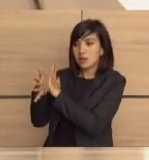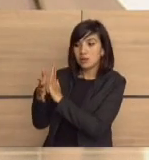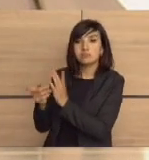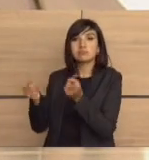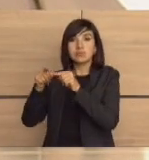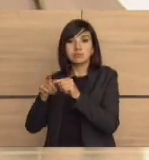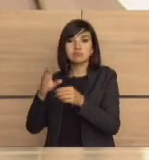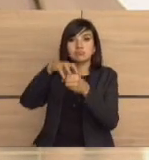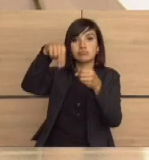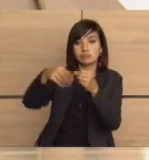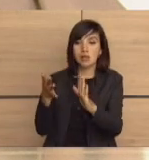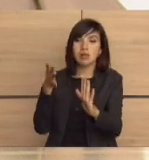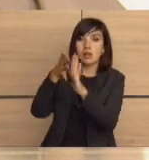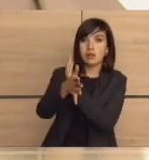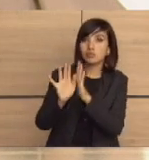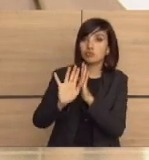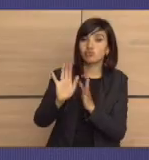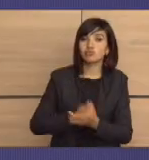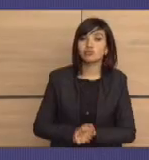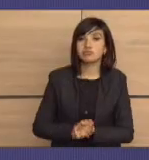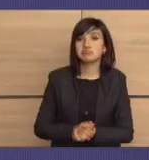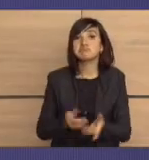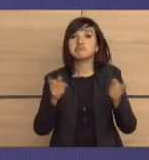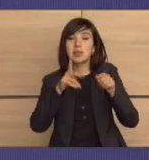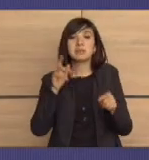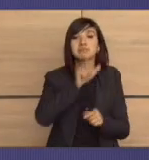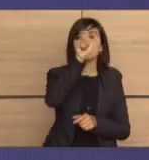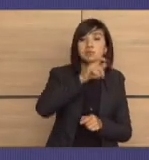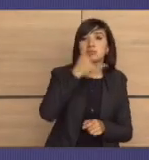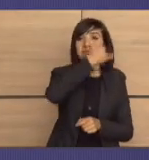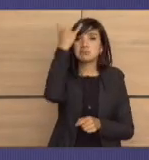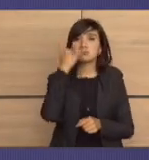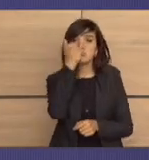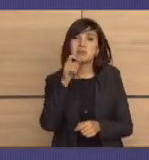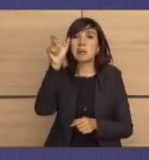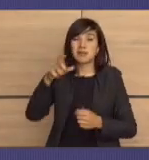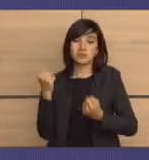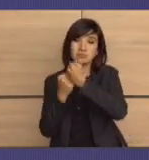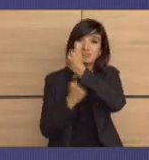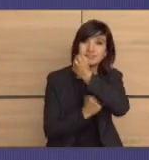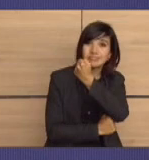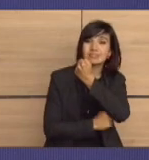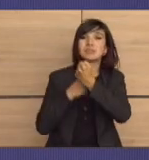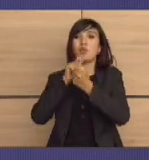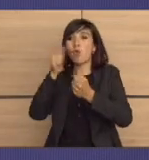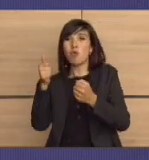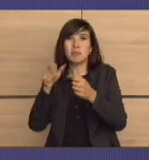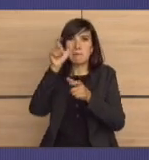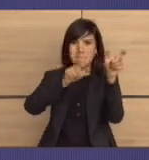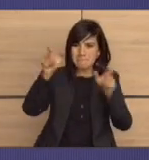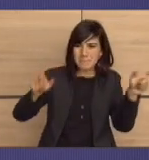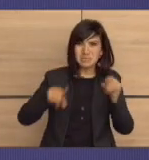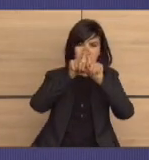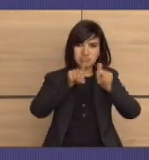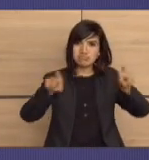tenemos a nuestras negritudes, afrocolombianos, raizales, palanqueros, al pueblo rom, que también